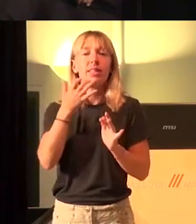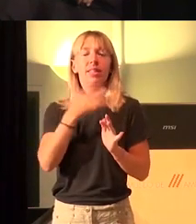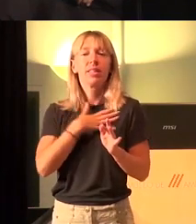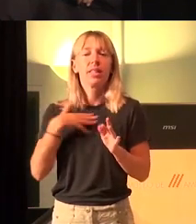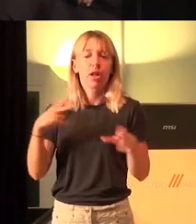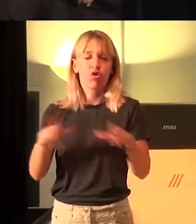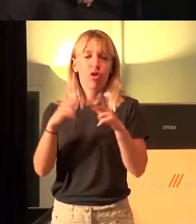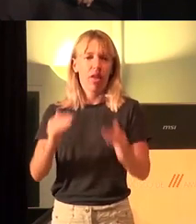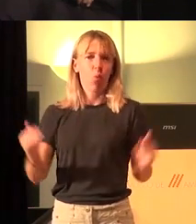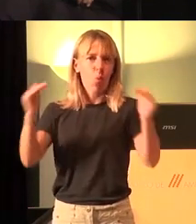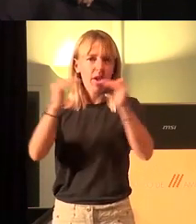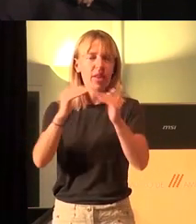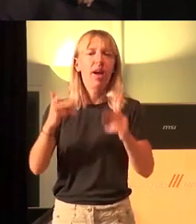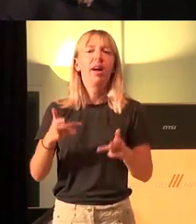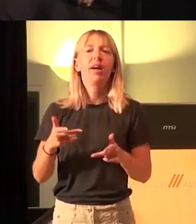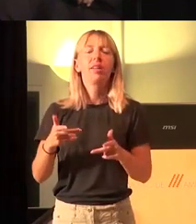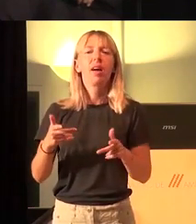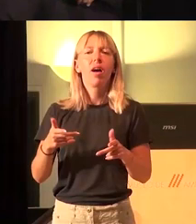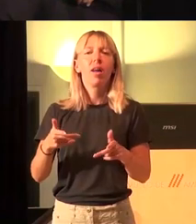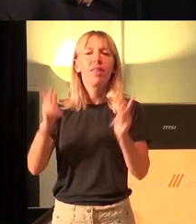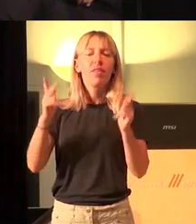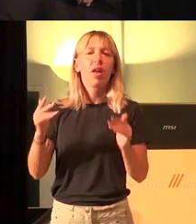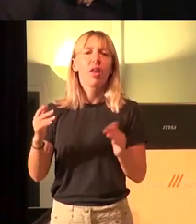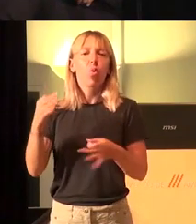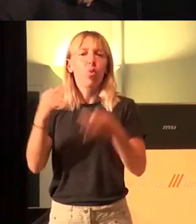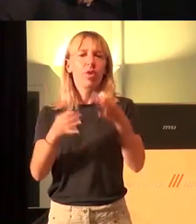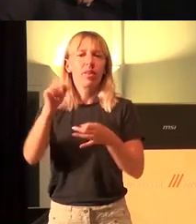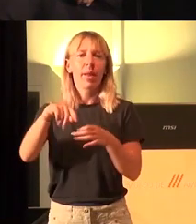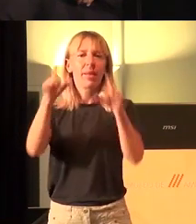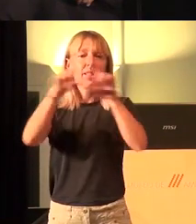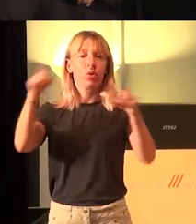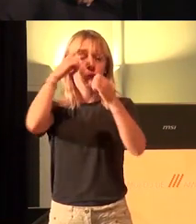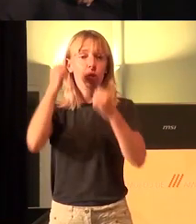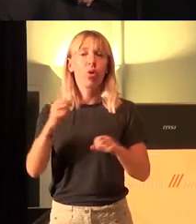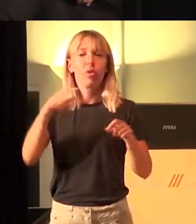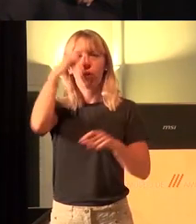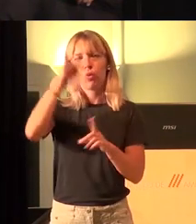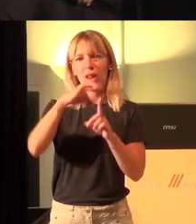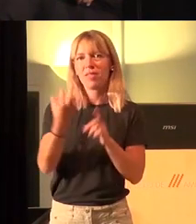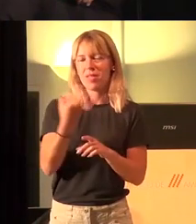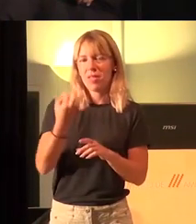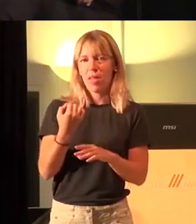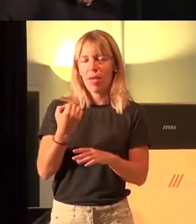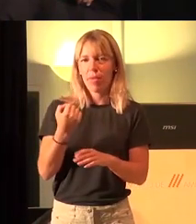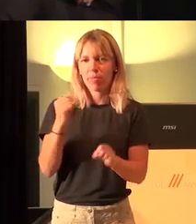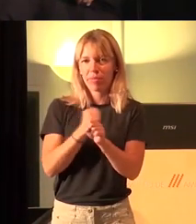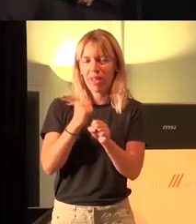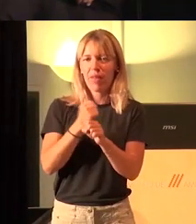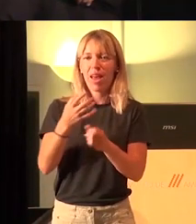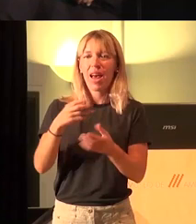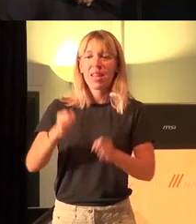realmente una sociedad más igualitaria, más libre y más justa, también las instituciones culturales tenemos que mojarnos. También un edificio como el